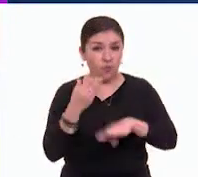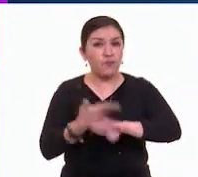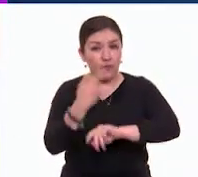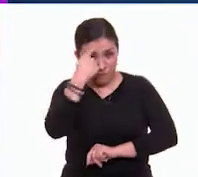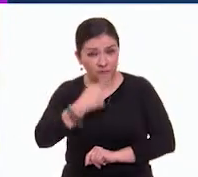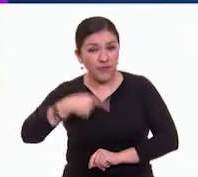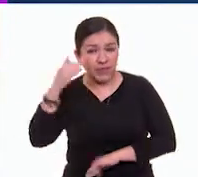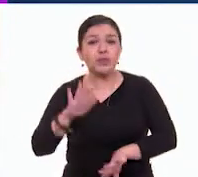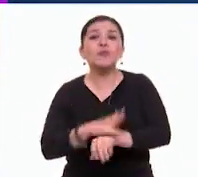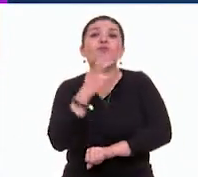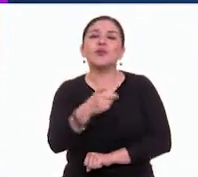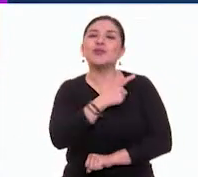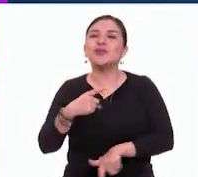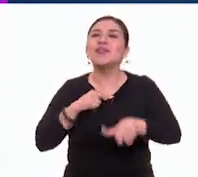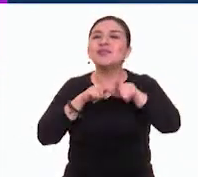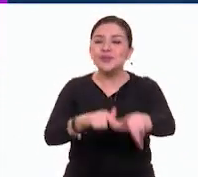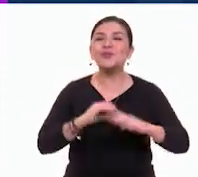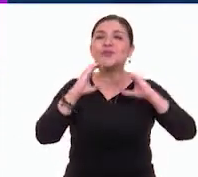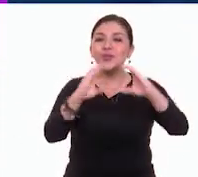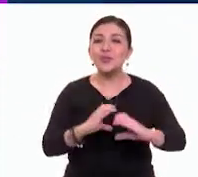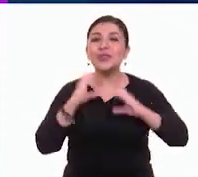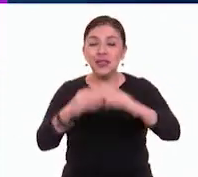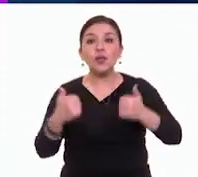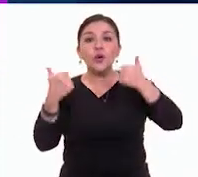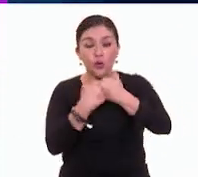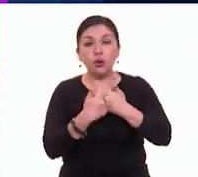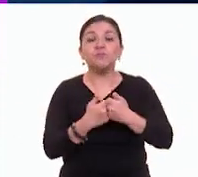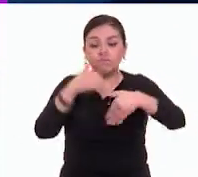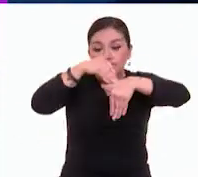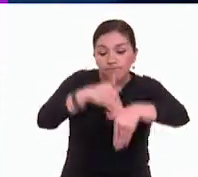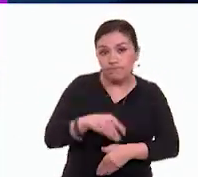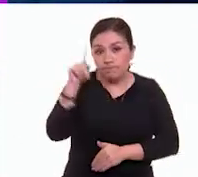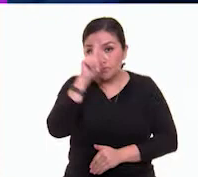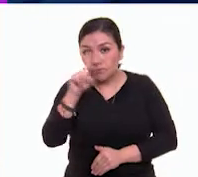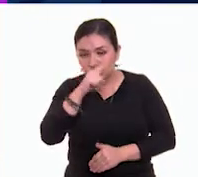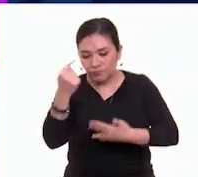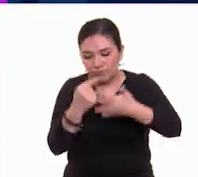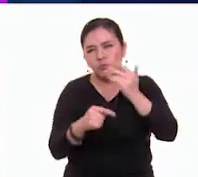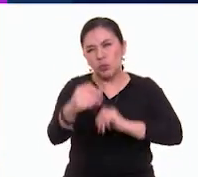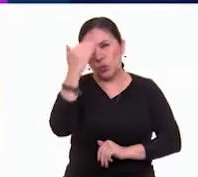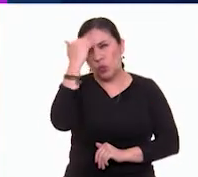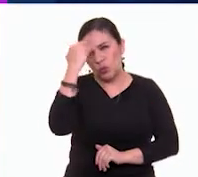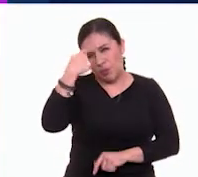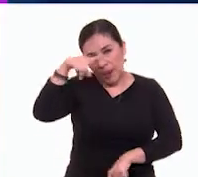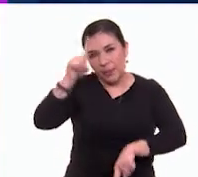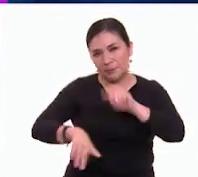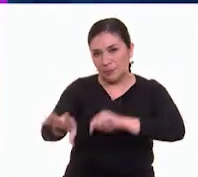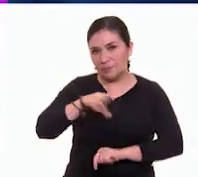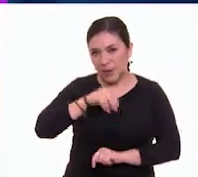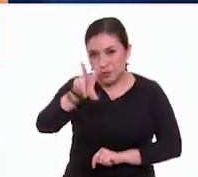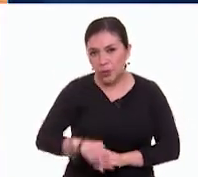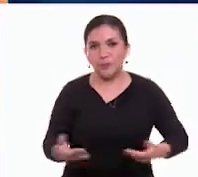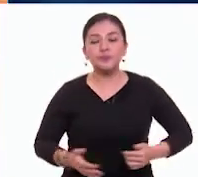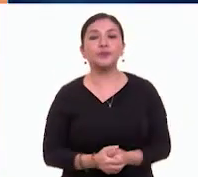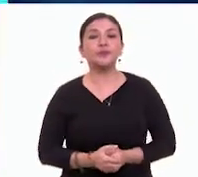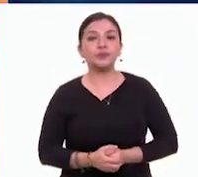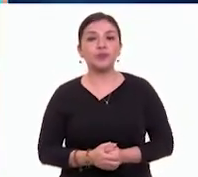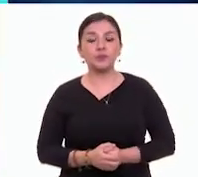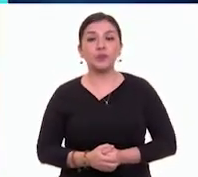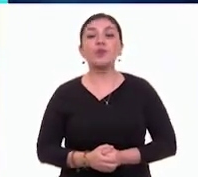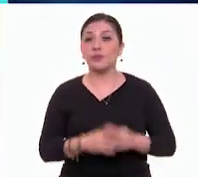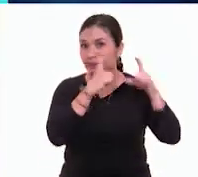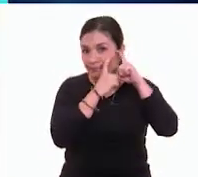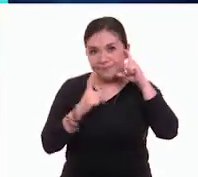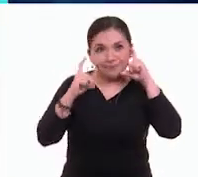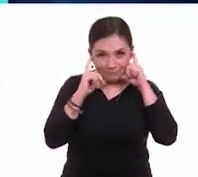personas. Por eso hay que continuar cuidándonos siguiendo las buenas prácticas que ya todos conocemos para evitar contagiarnos.